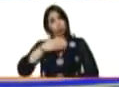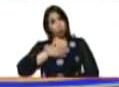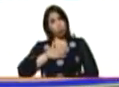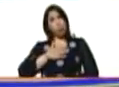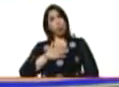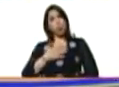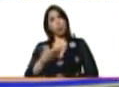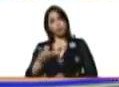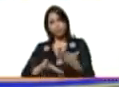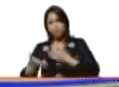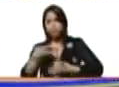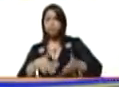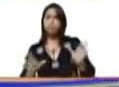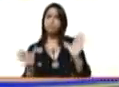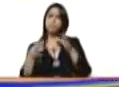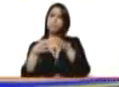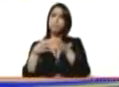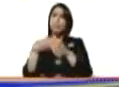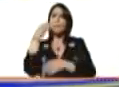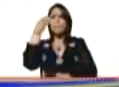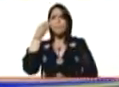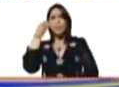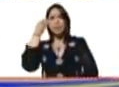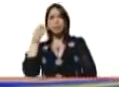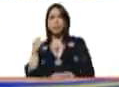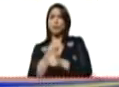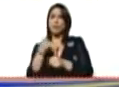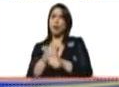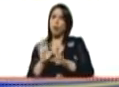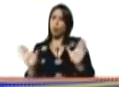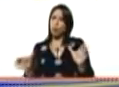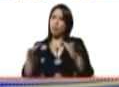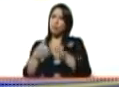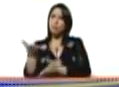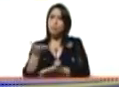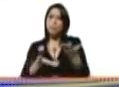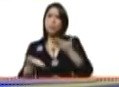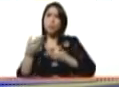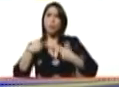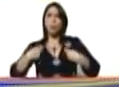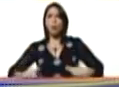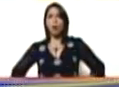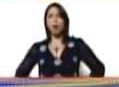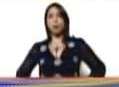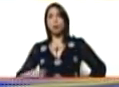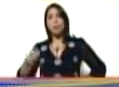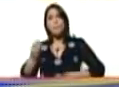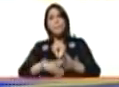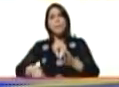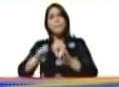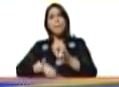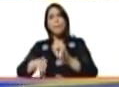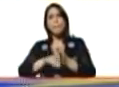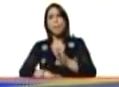colectivista. Creo en el trabajo del colectivo, del ser humano, cada vez más.